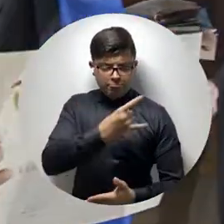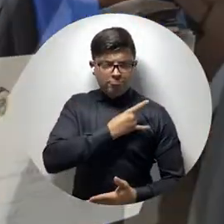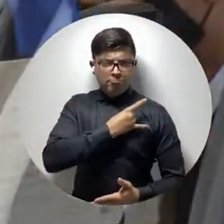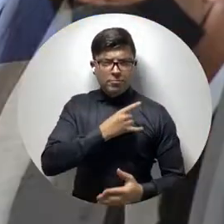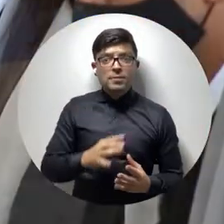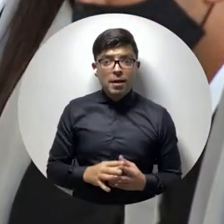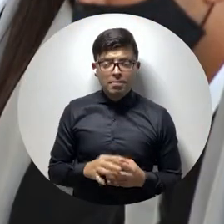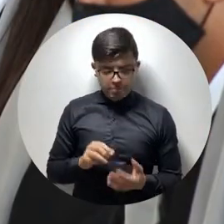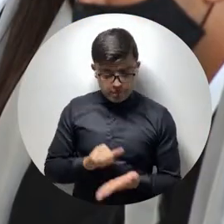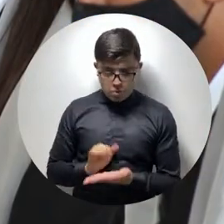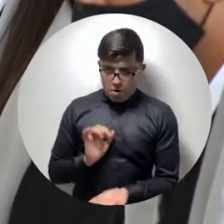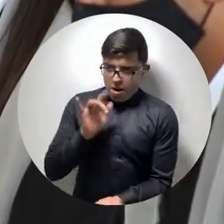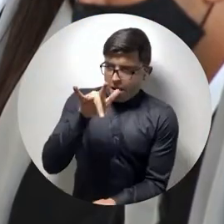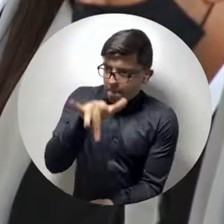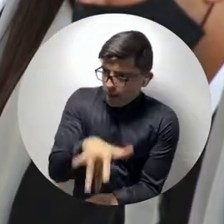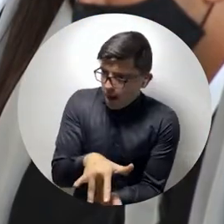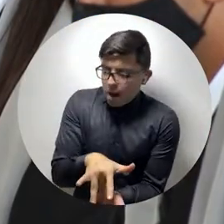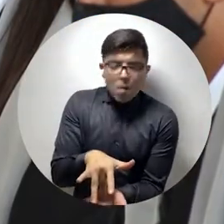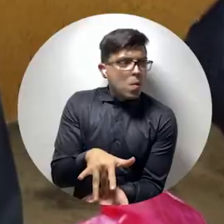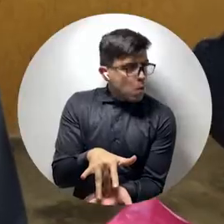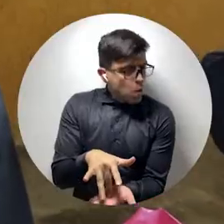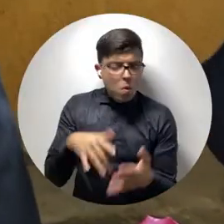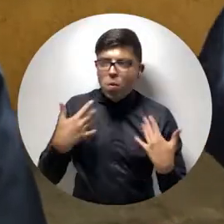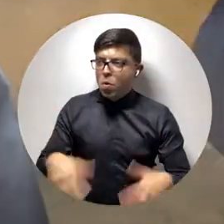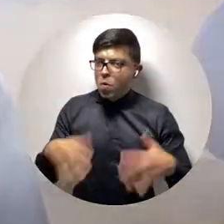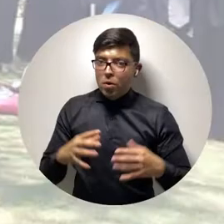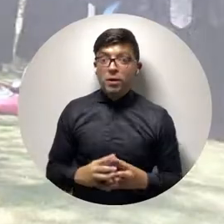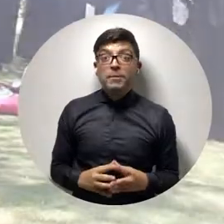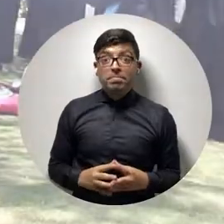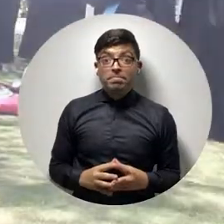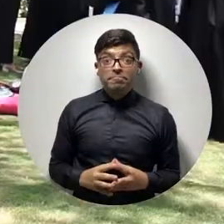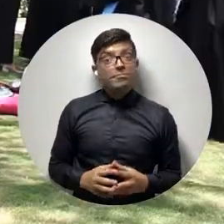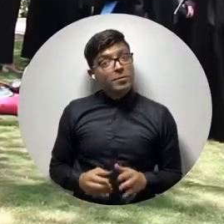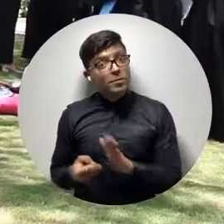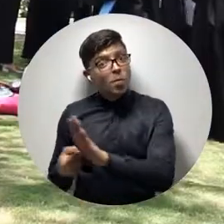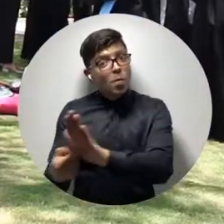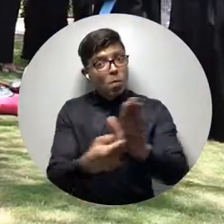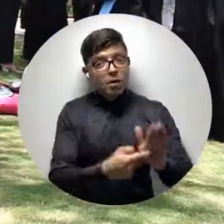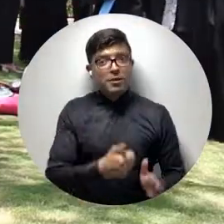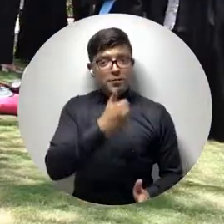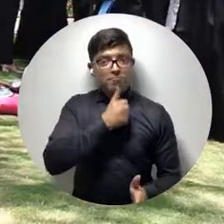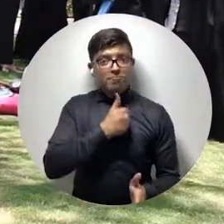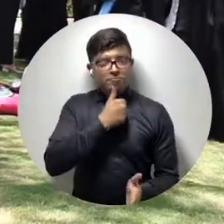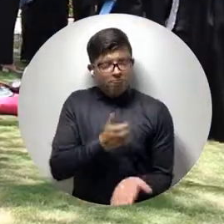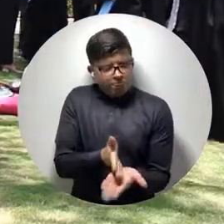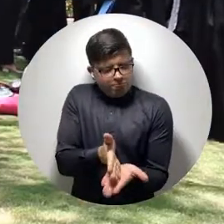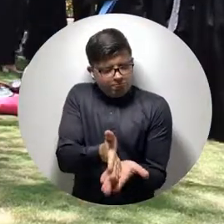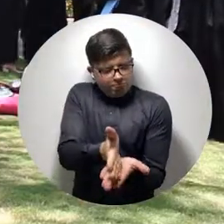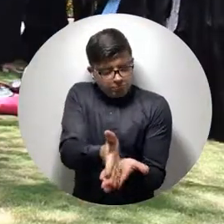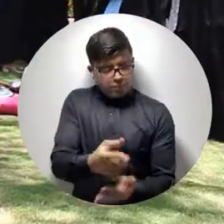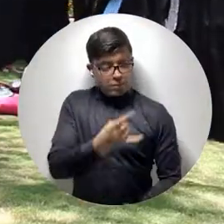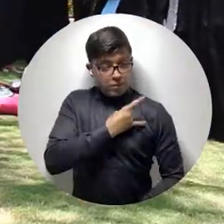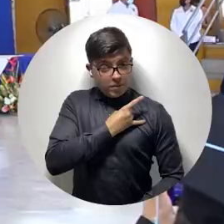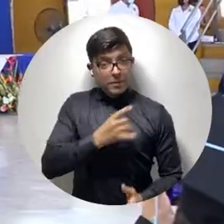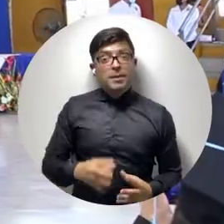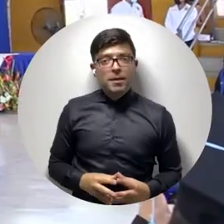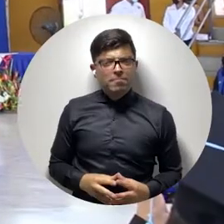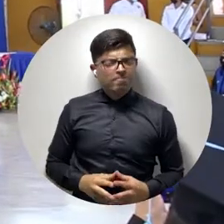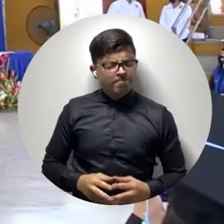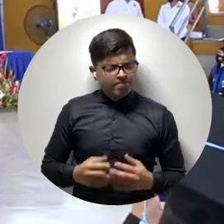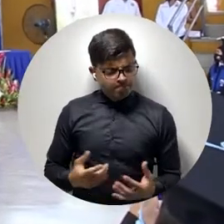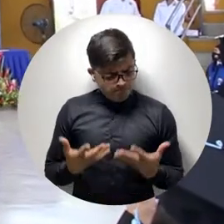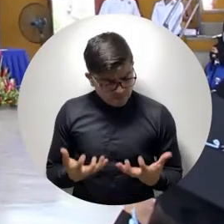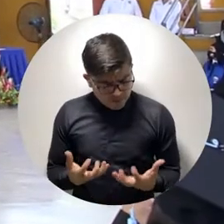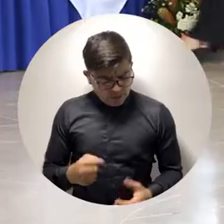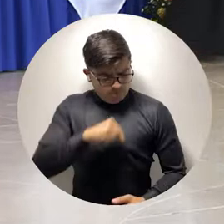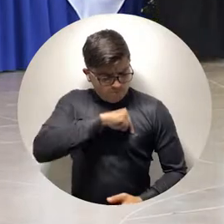Universidad por este recibimiento de manera presencial. Esto demuestra lo resiliente que es nuestra universidad y sobre todo las ganas y el